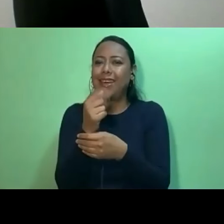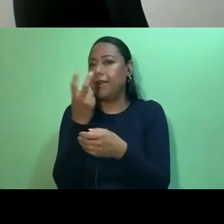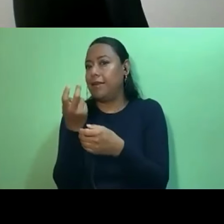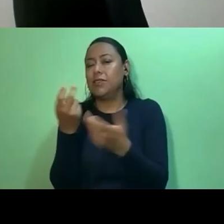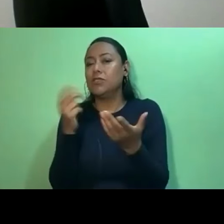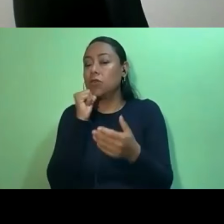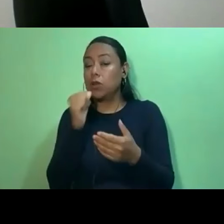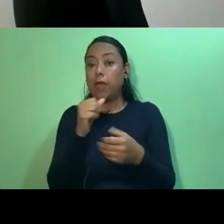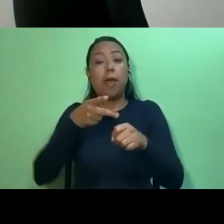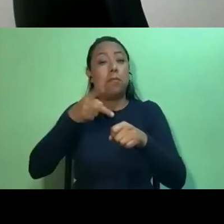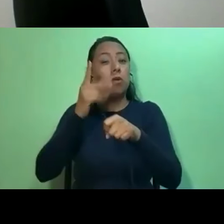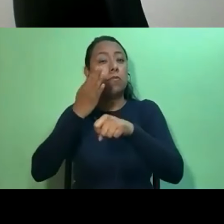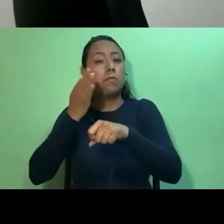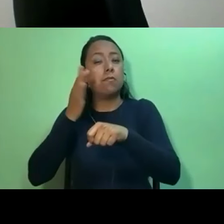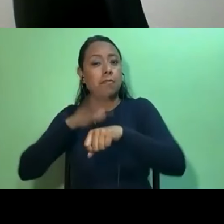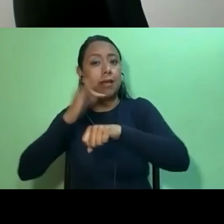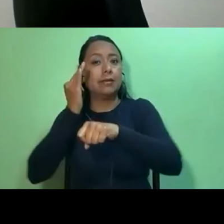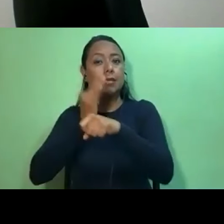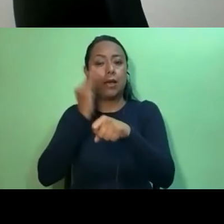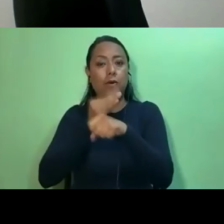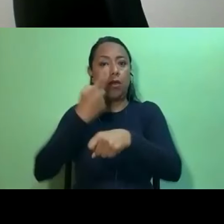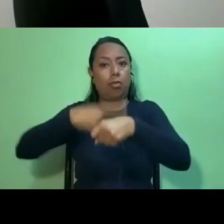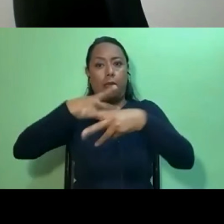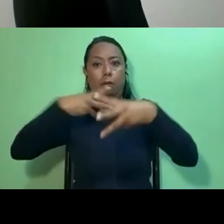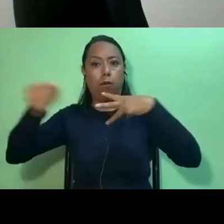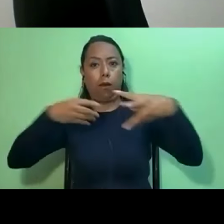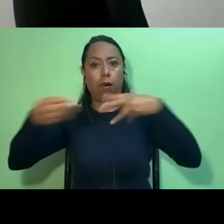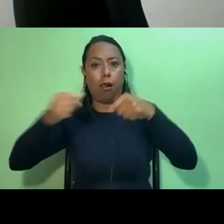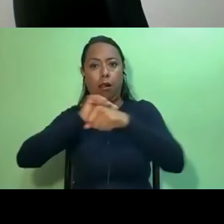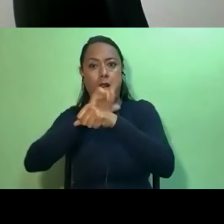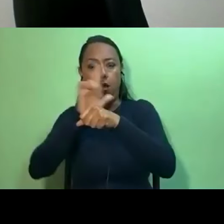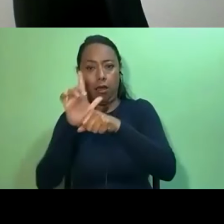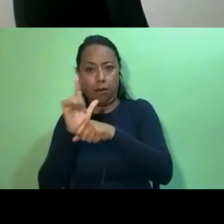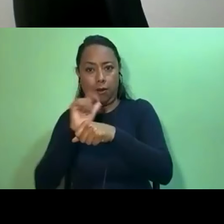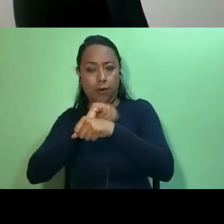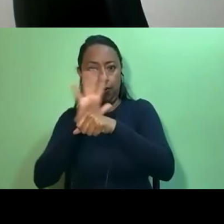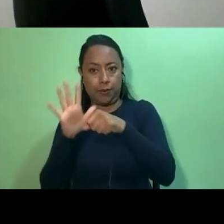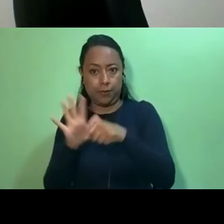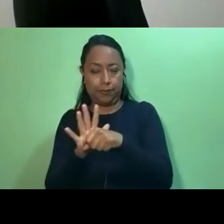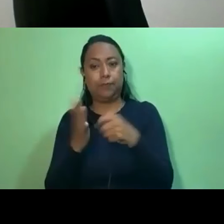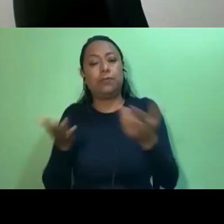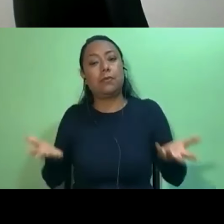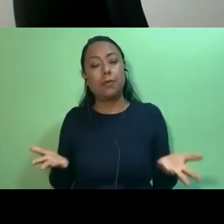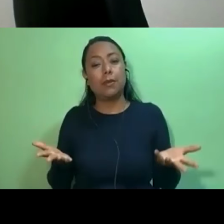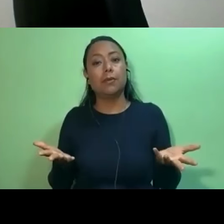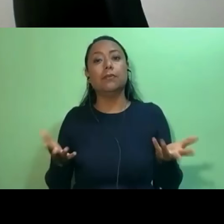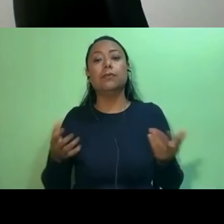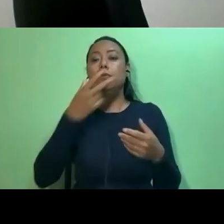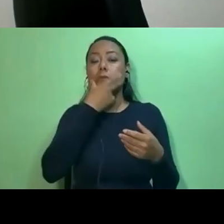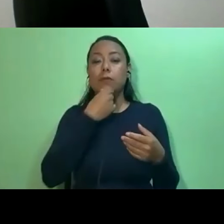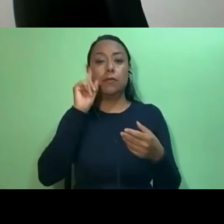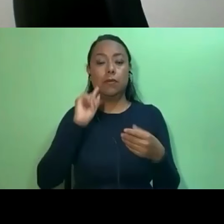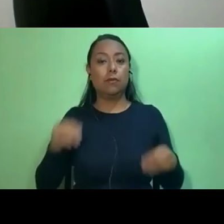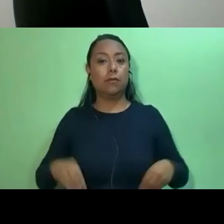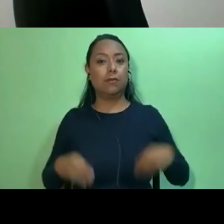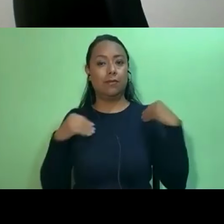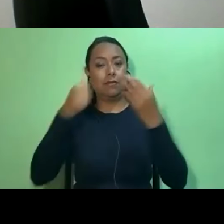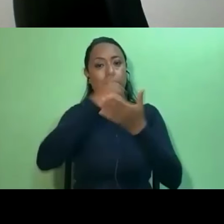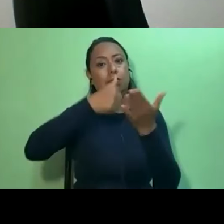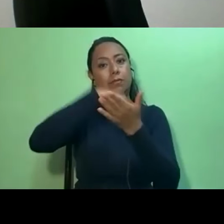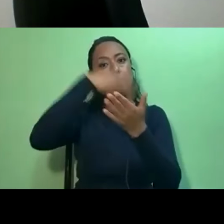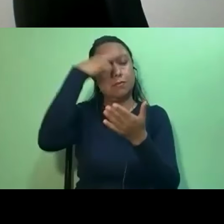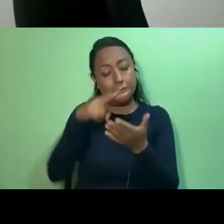una pandemia tan complicada, no vista por mexicanas y mexicanos, en donde se tiene que hacer, como se ha